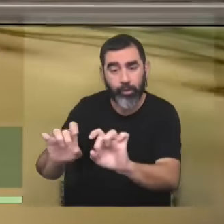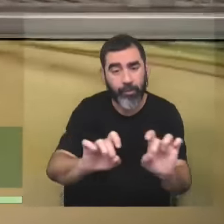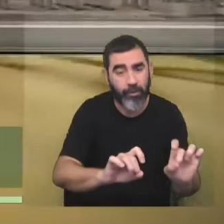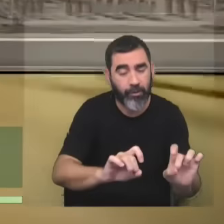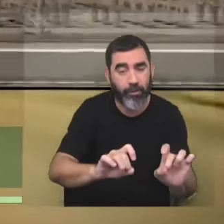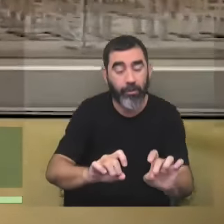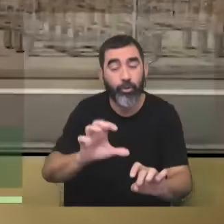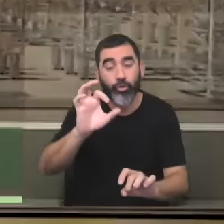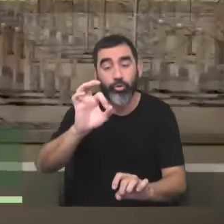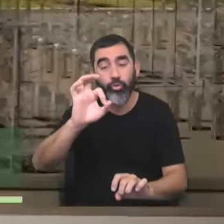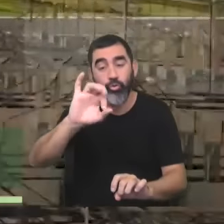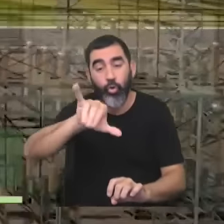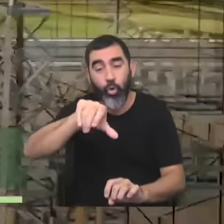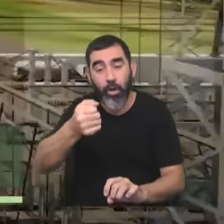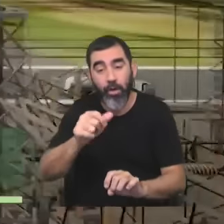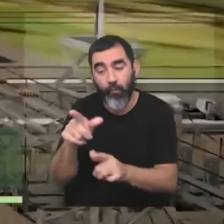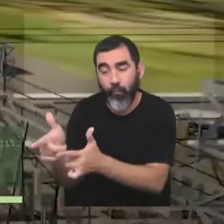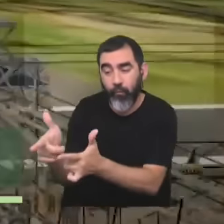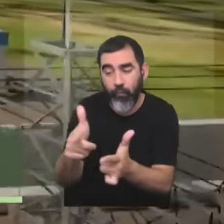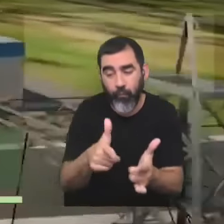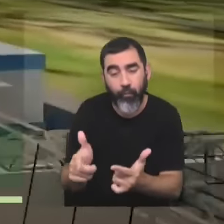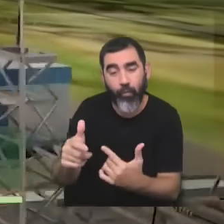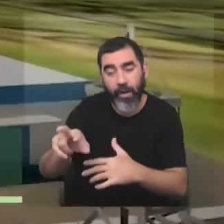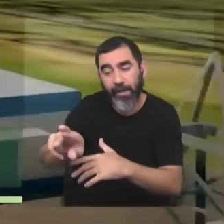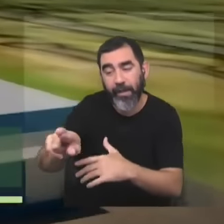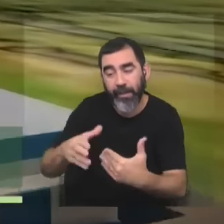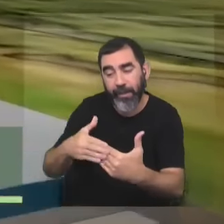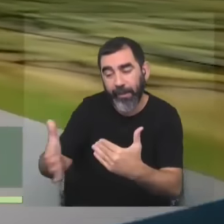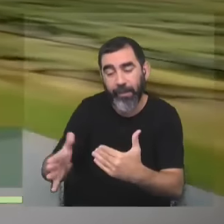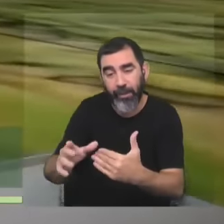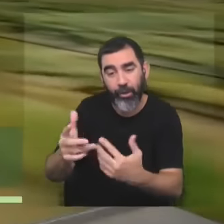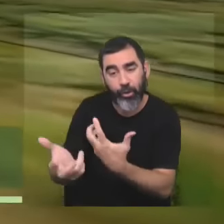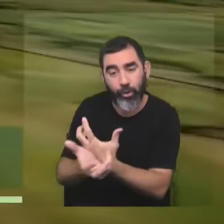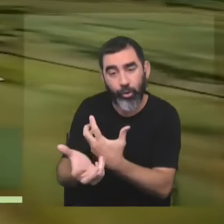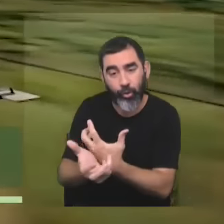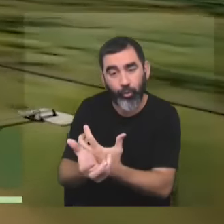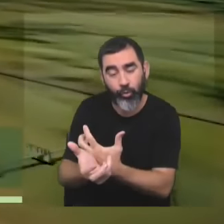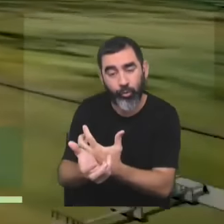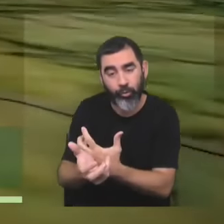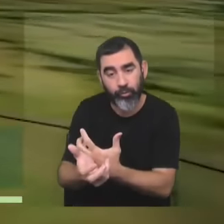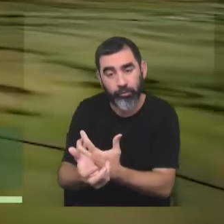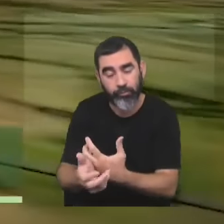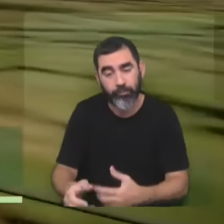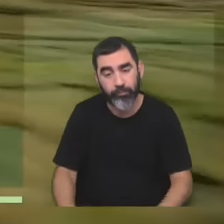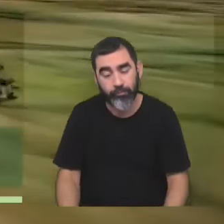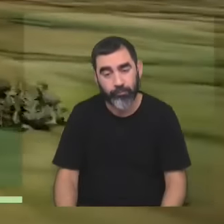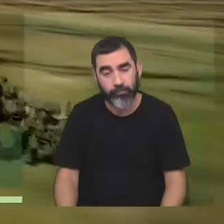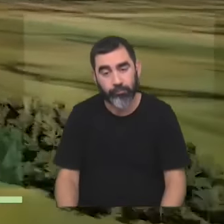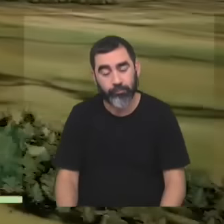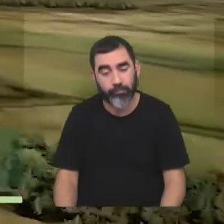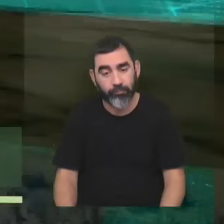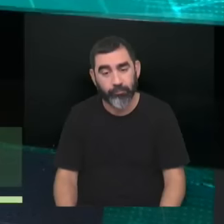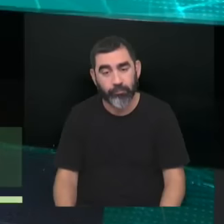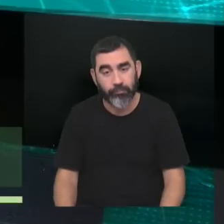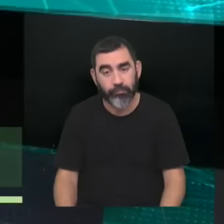sojeras que fumigan A orilla de arroyos y de ríos un tema que situción